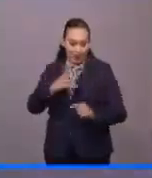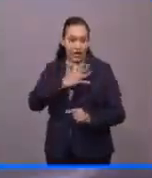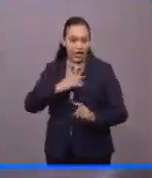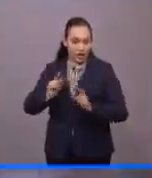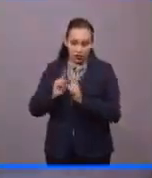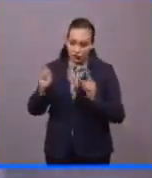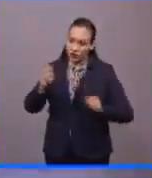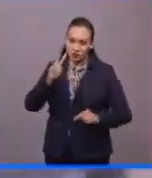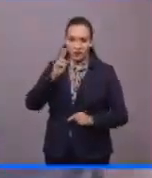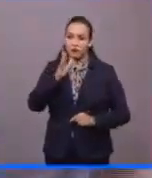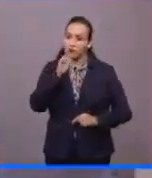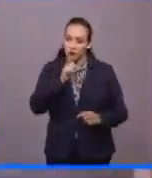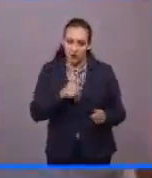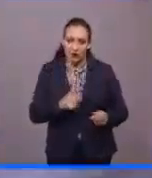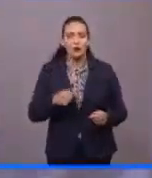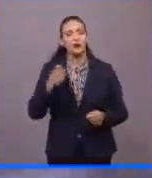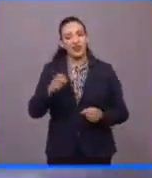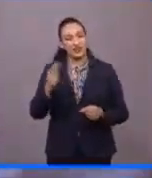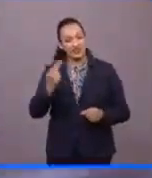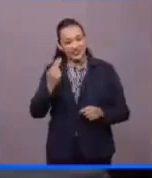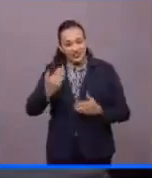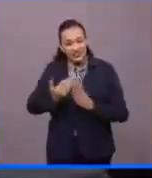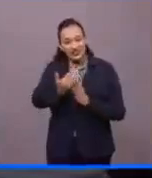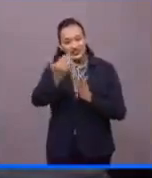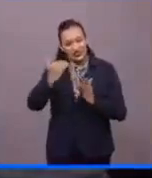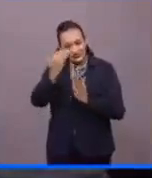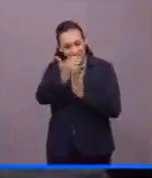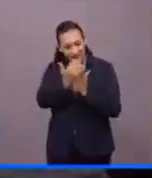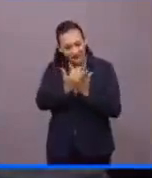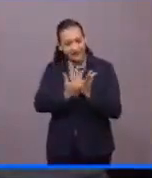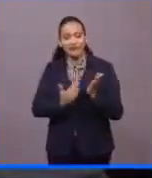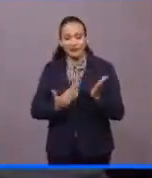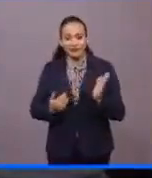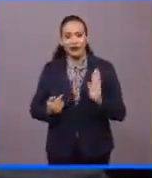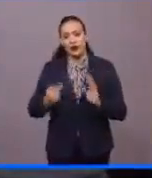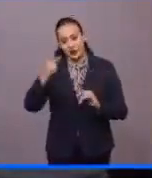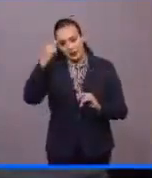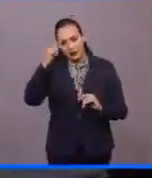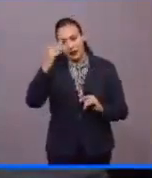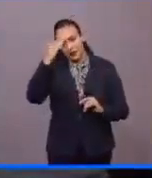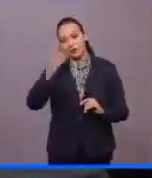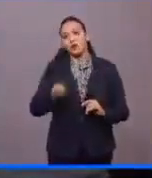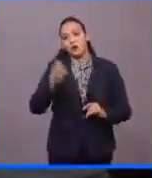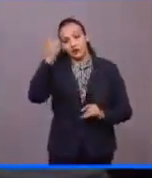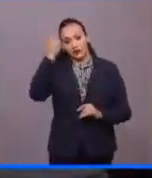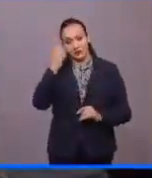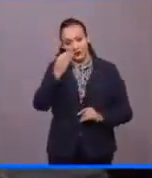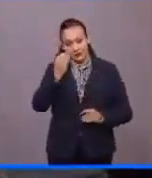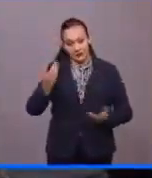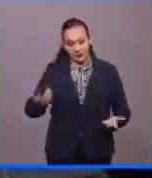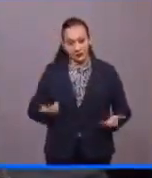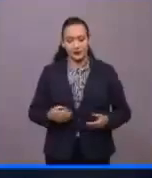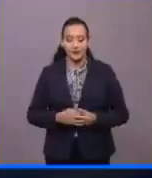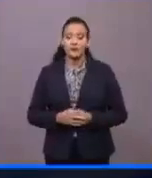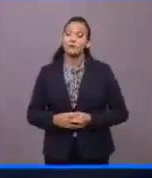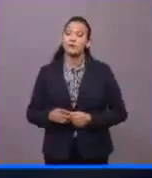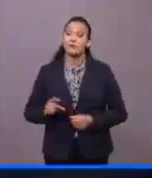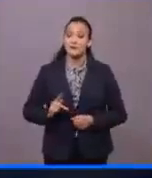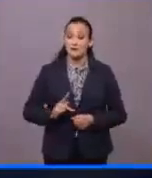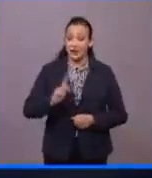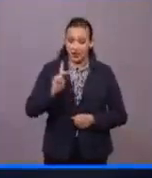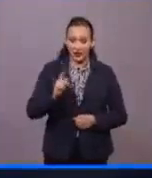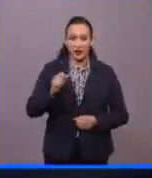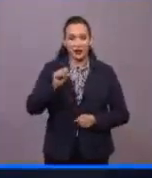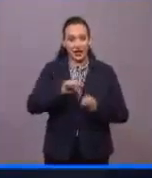cual es necesario que se cuente con referencia establecida previamente en cuanto al monto de la pensión. Sin embargo, la